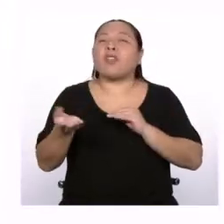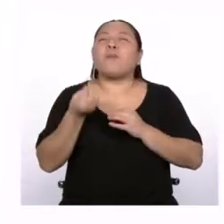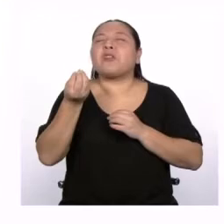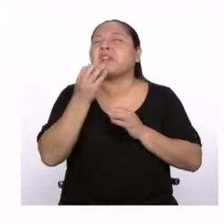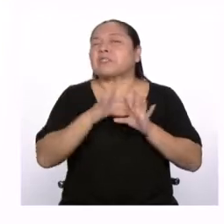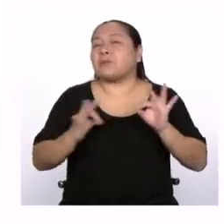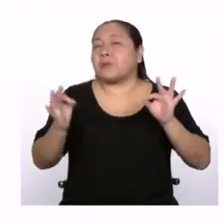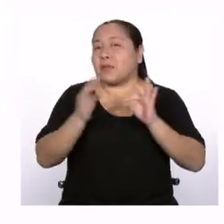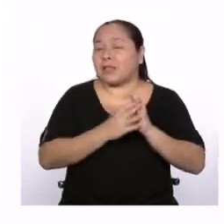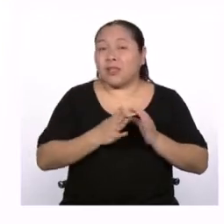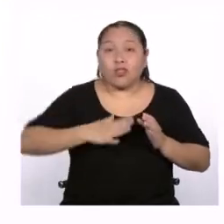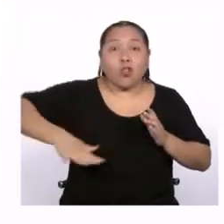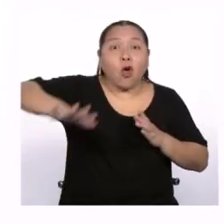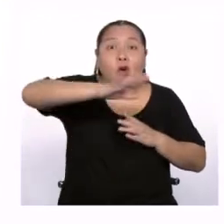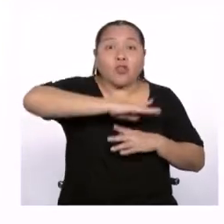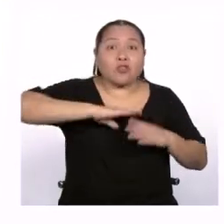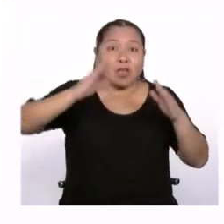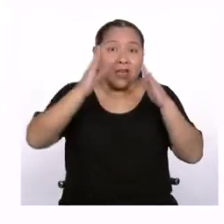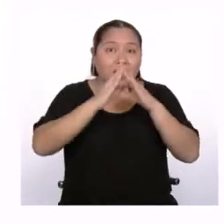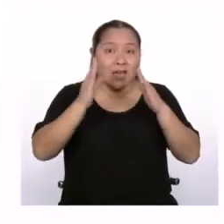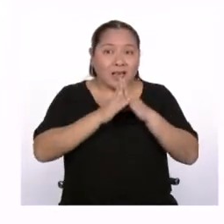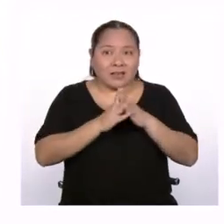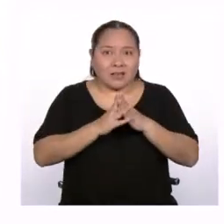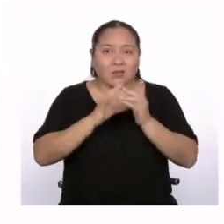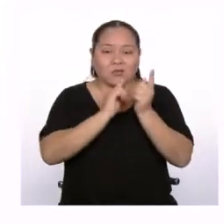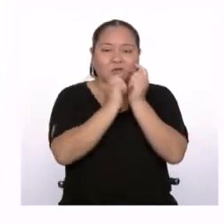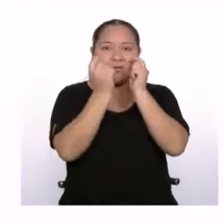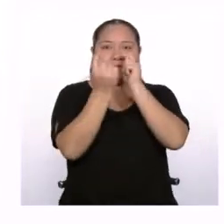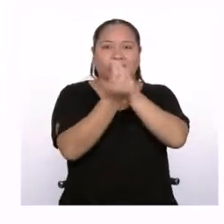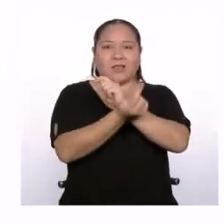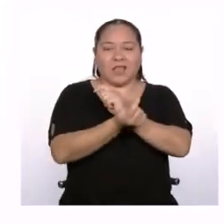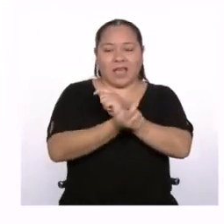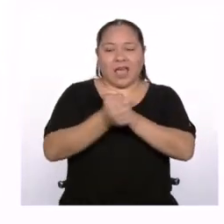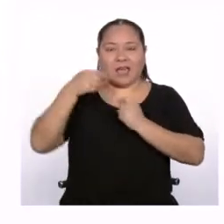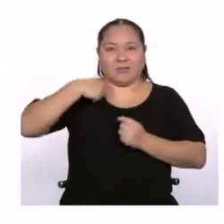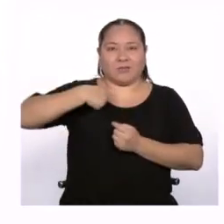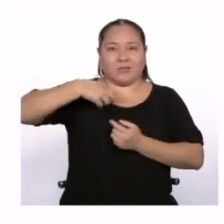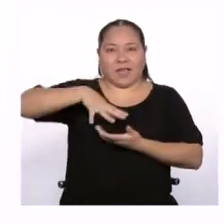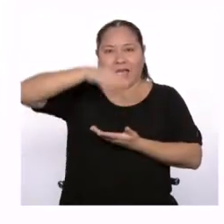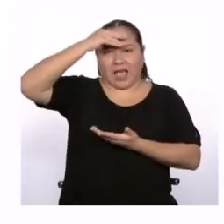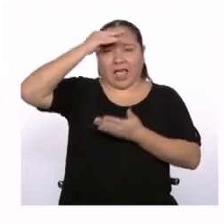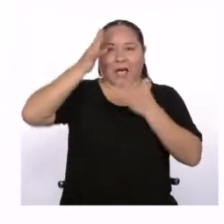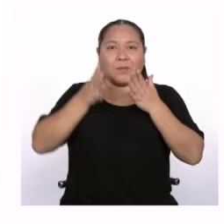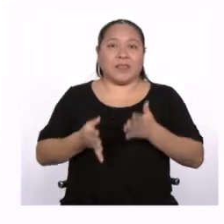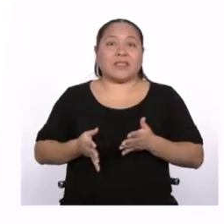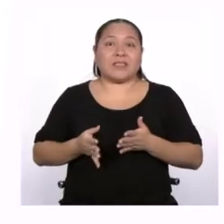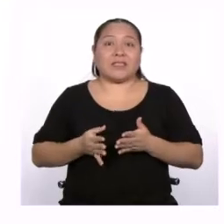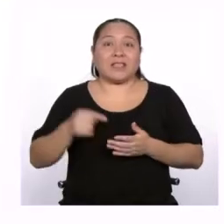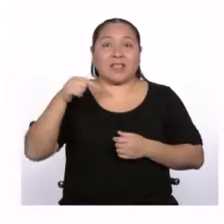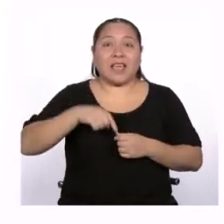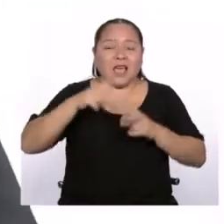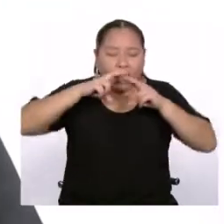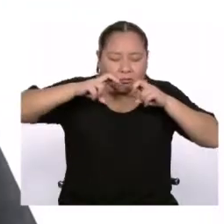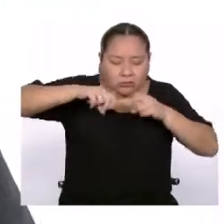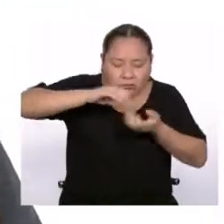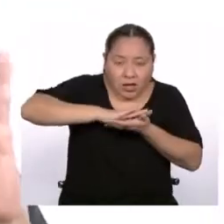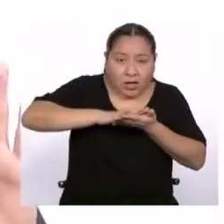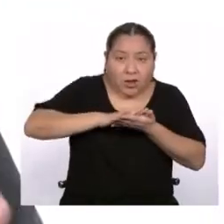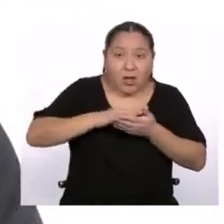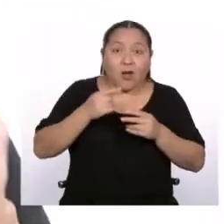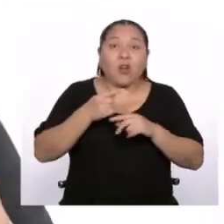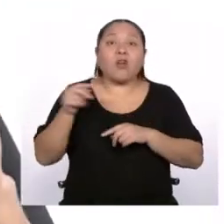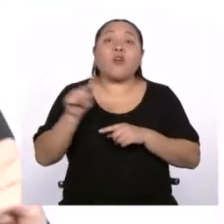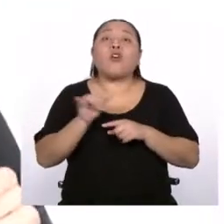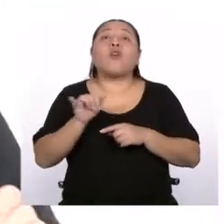Todos en casa nos vamos a convertir en aprendices de arqueólogos, pero esta vez con huacas de nuestras regiones. Porque